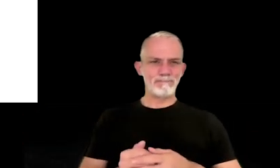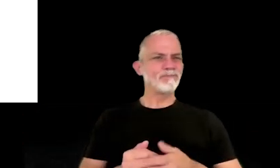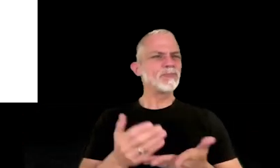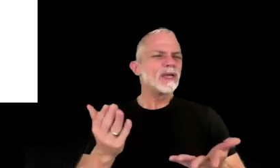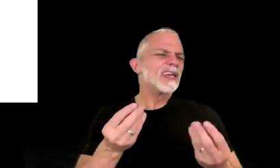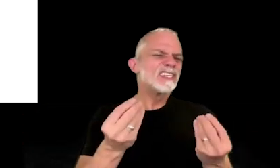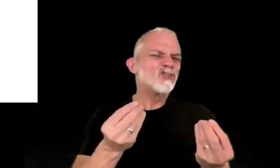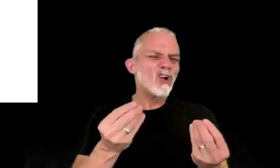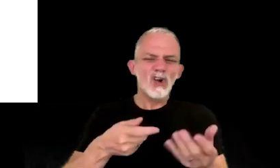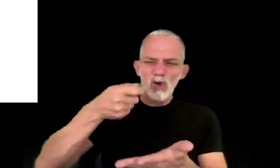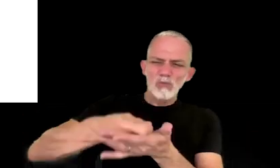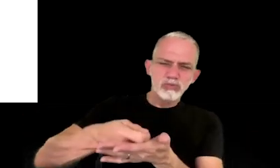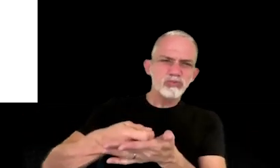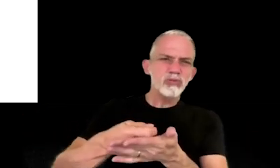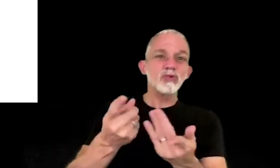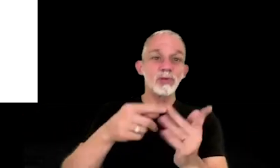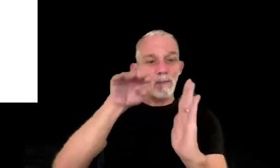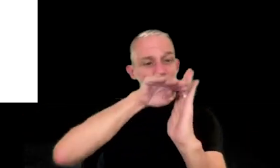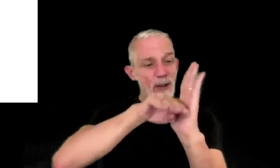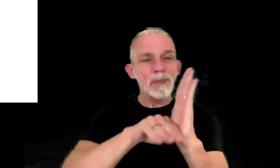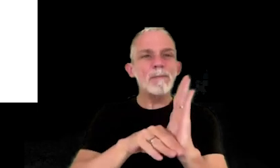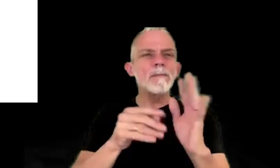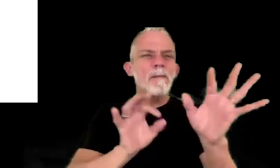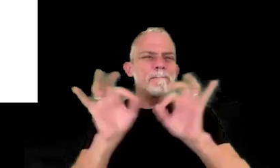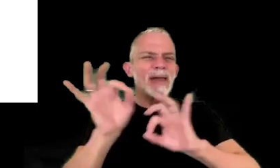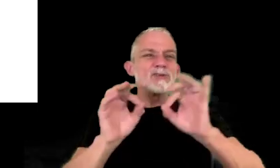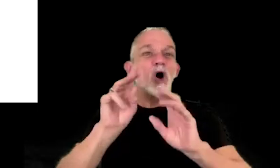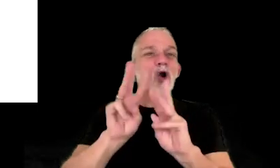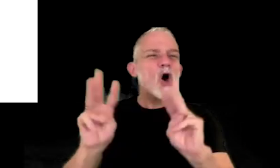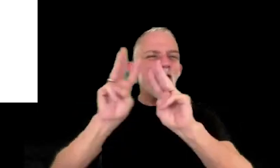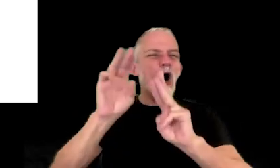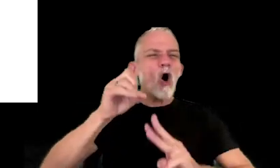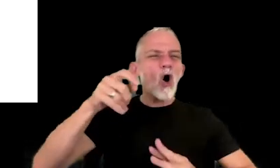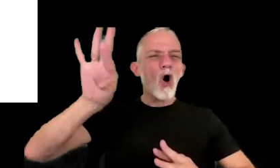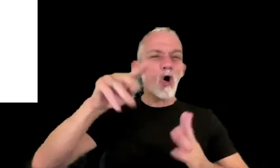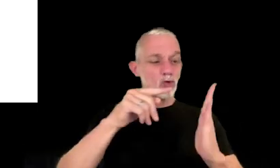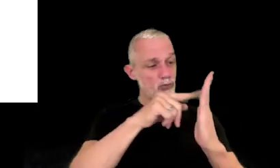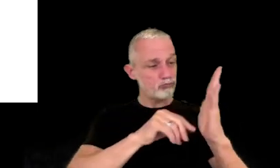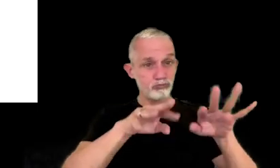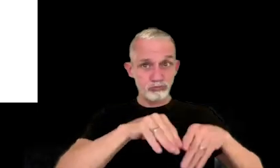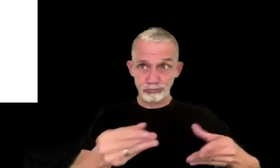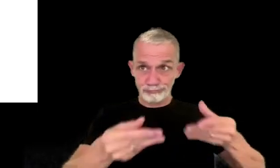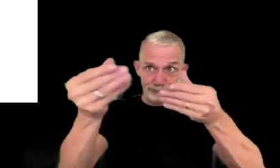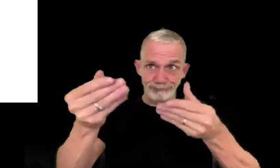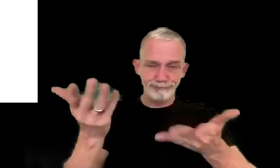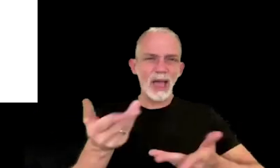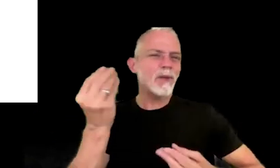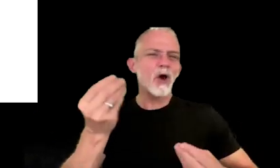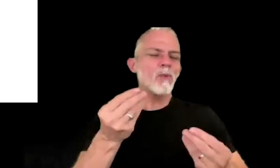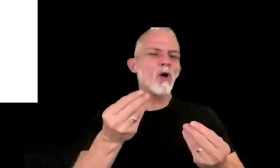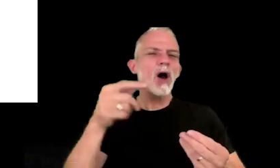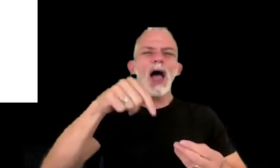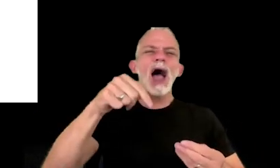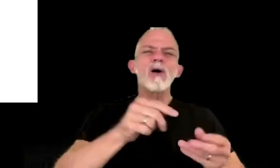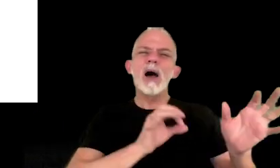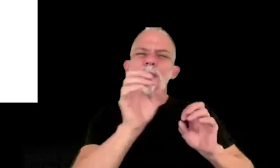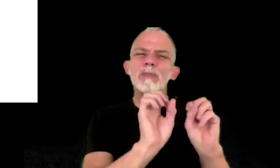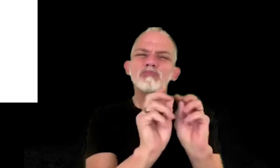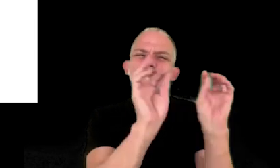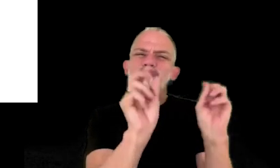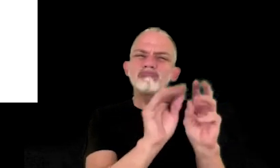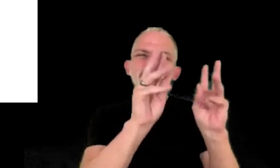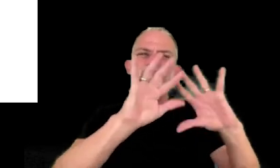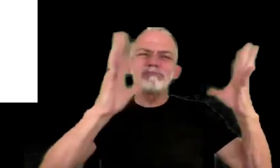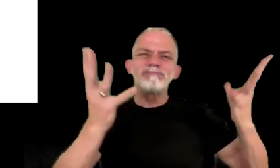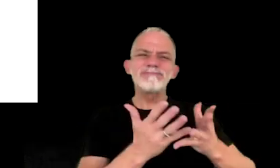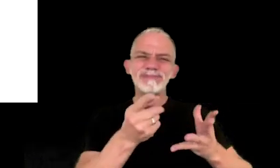Son pautas de medición que realiza Naciones Unidas con respecto a cuál es el estado actual de emisión de gases de